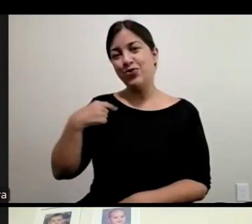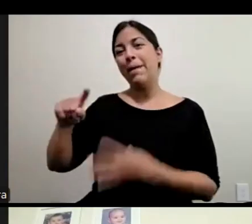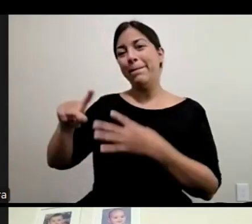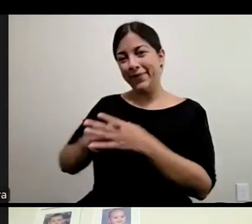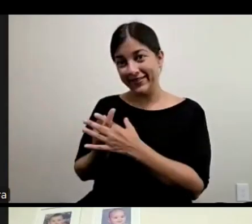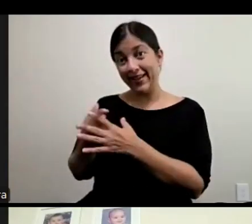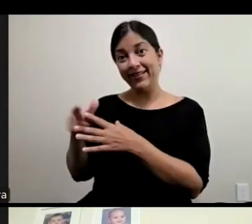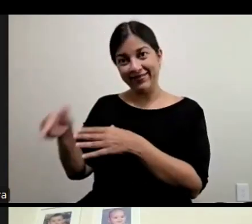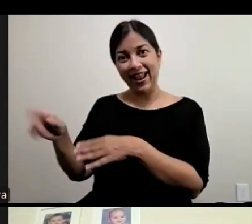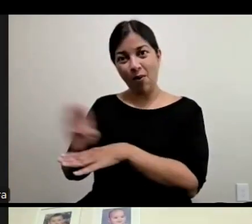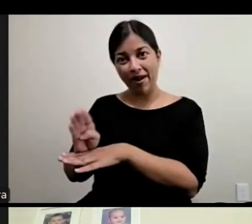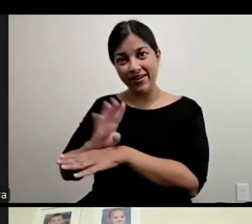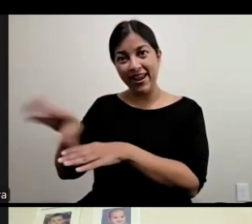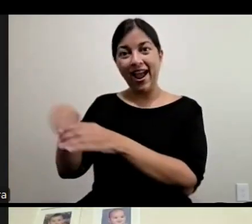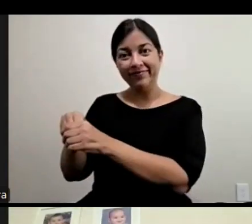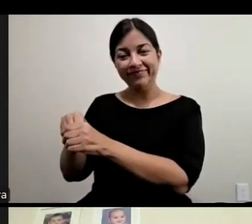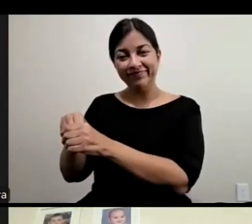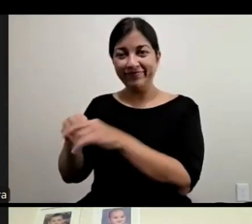40 y 50. Que era